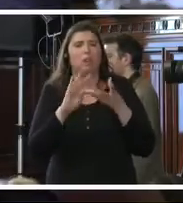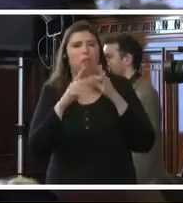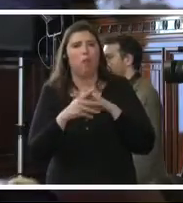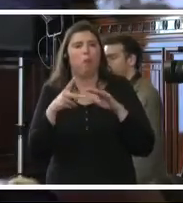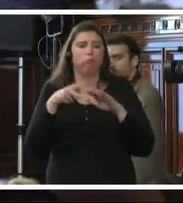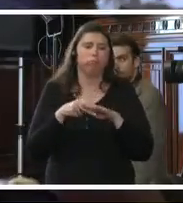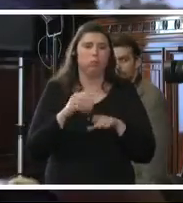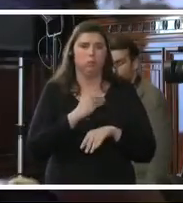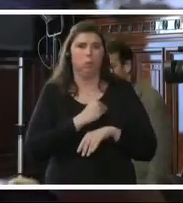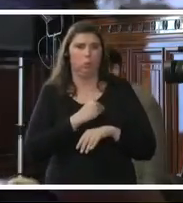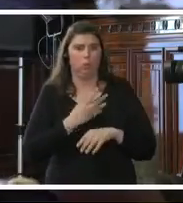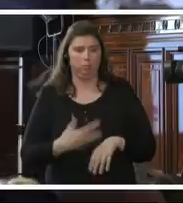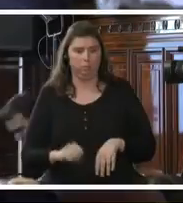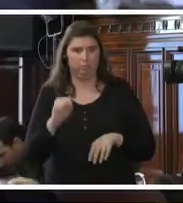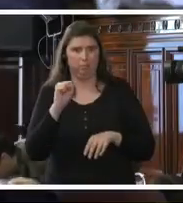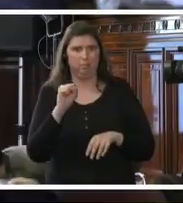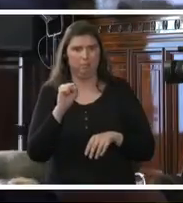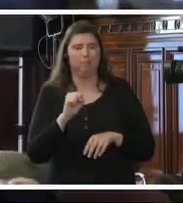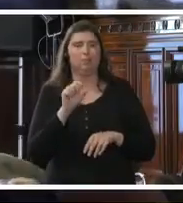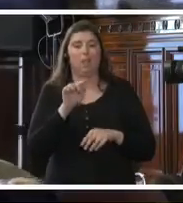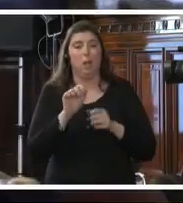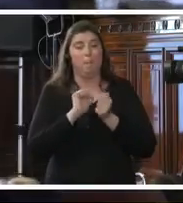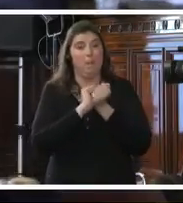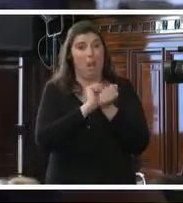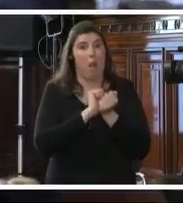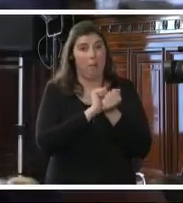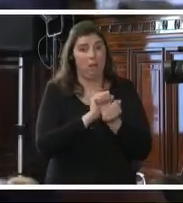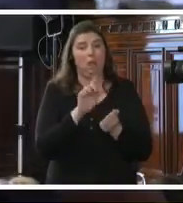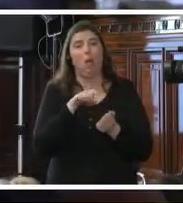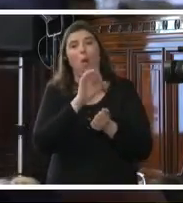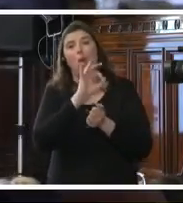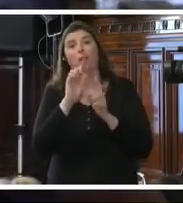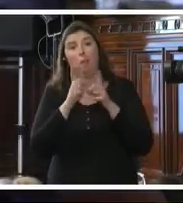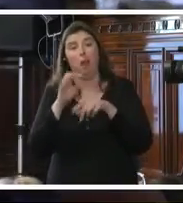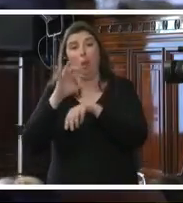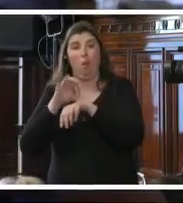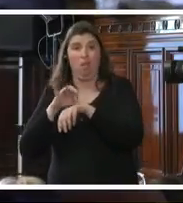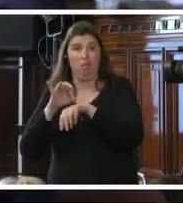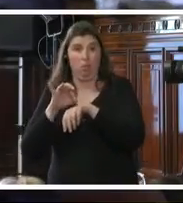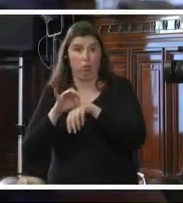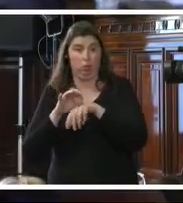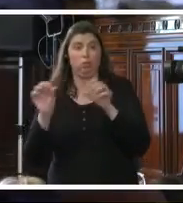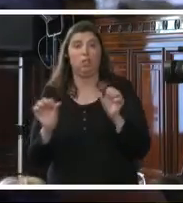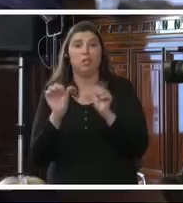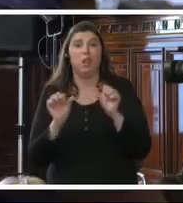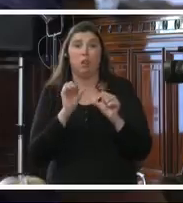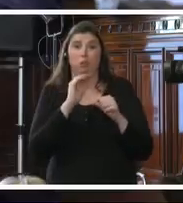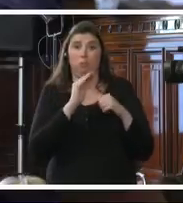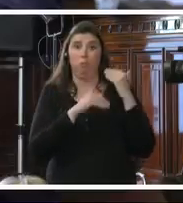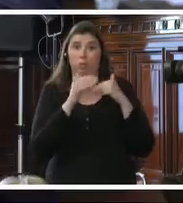interrupción voluntaria del embarazo para ir a perseguirlas penalmente y a los médicos que hubieran realizado el